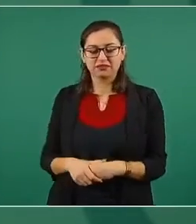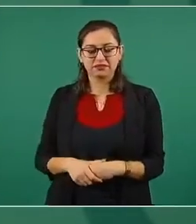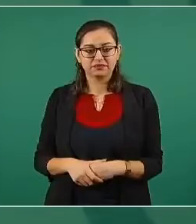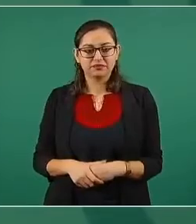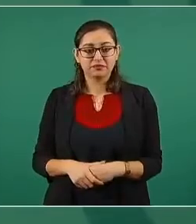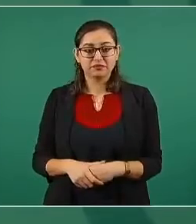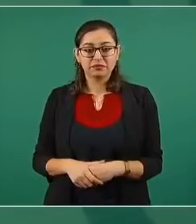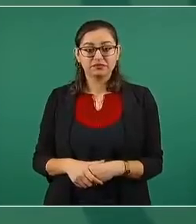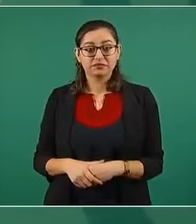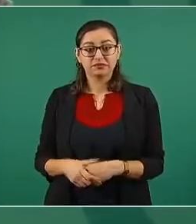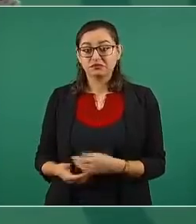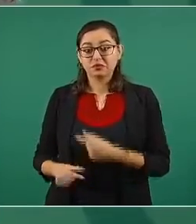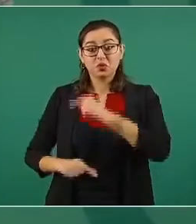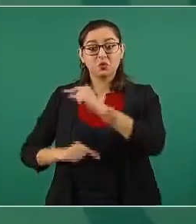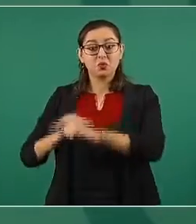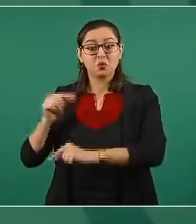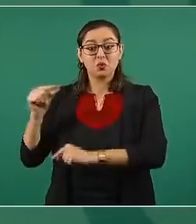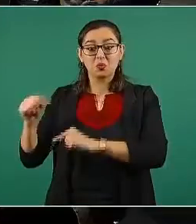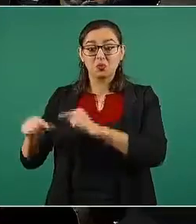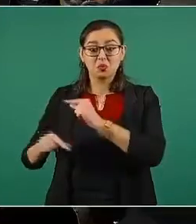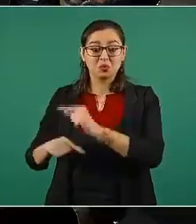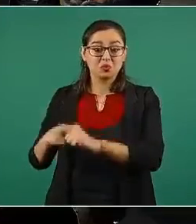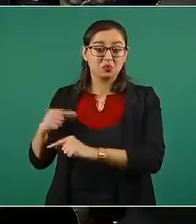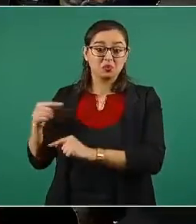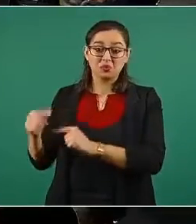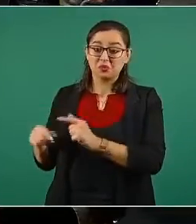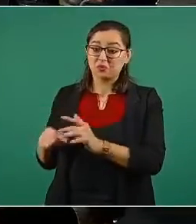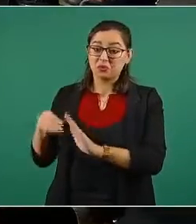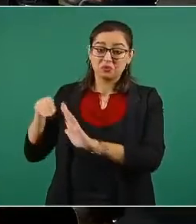Las dejaron hasta lo último.